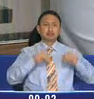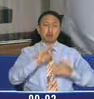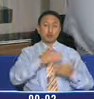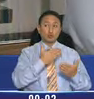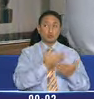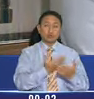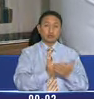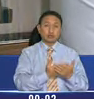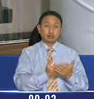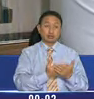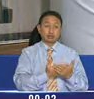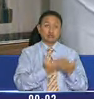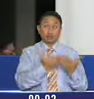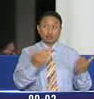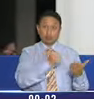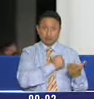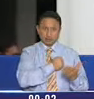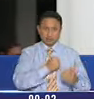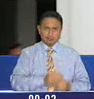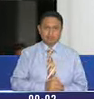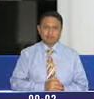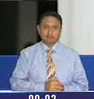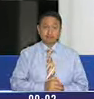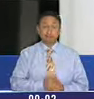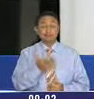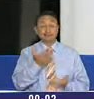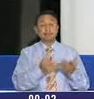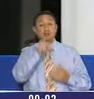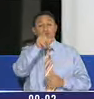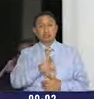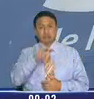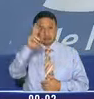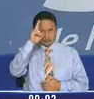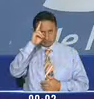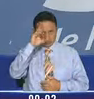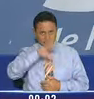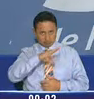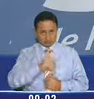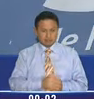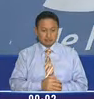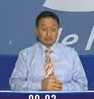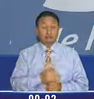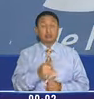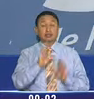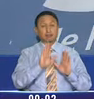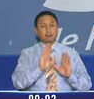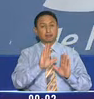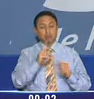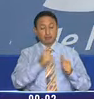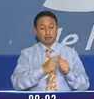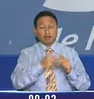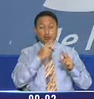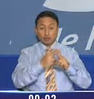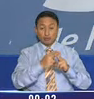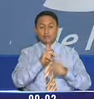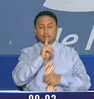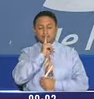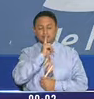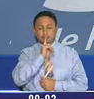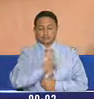justificar su patrimonio. Para evitar una posible infracción legal, el SRI prefiere no hacer públicos los nombres de los